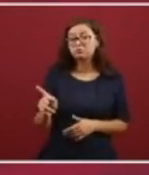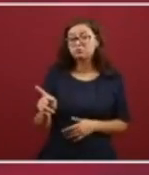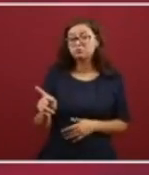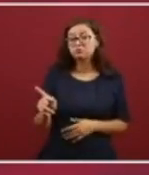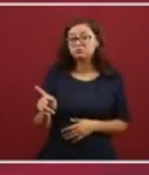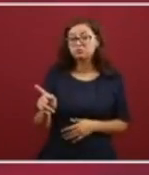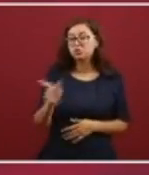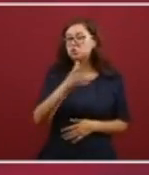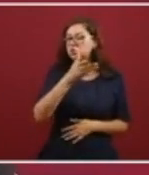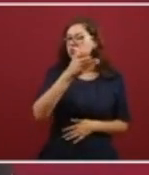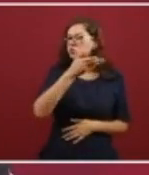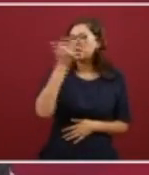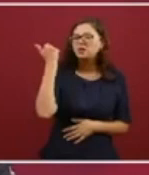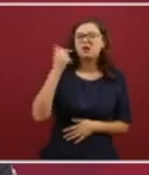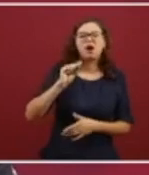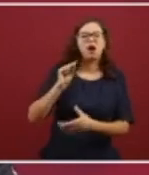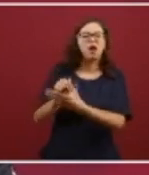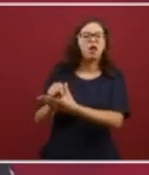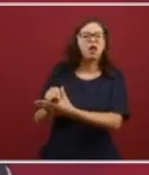no contaba